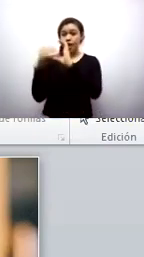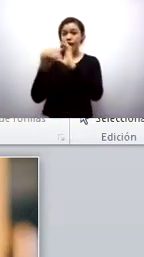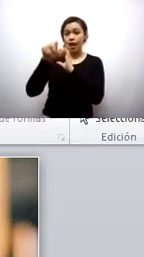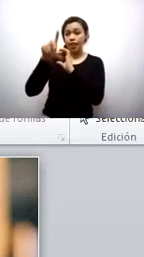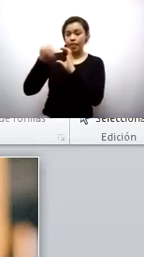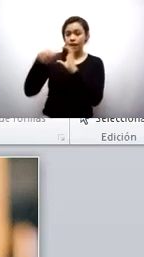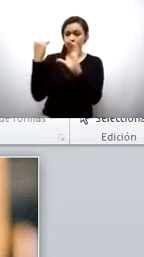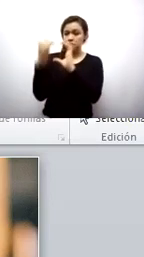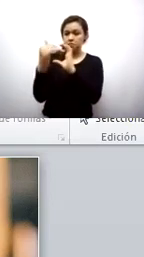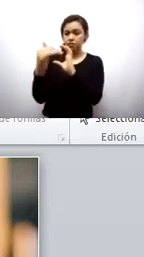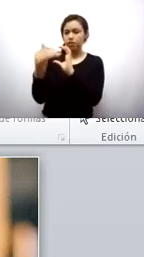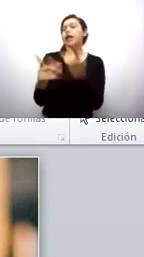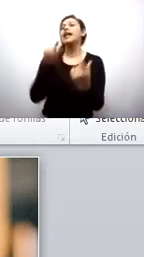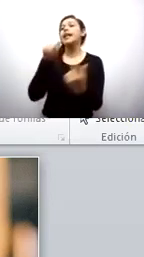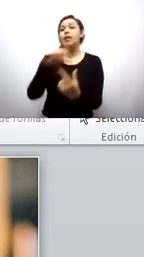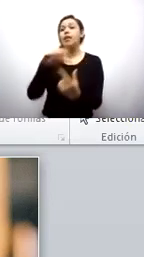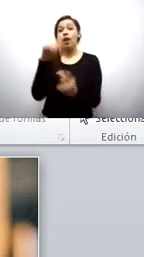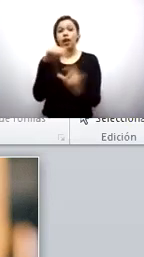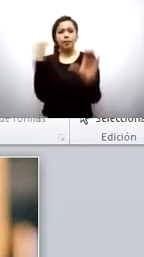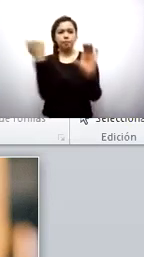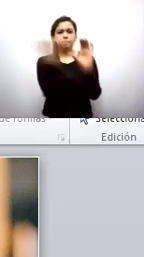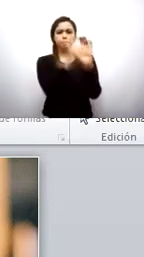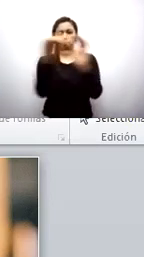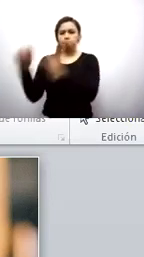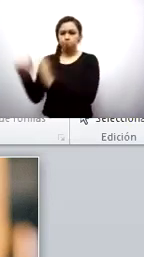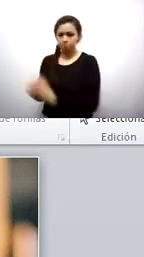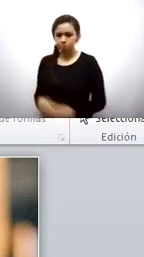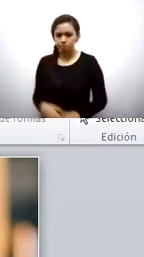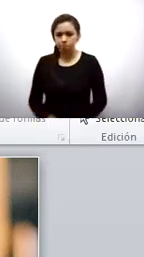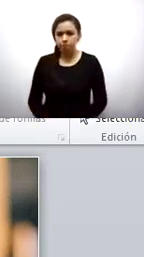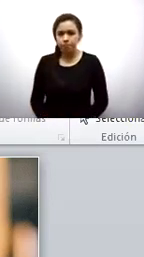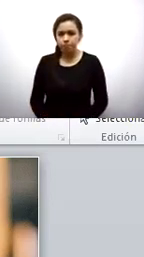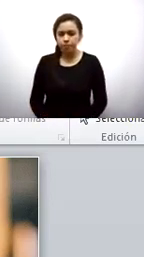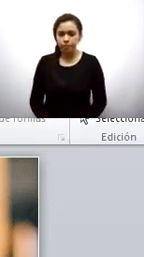Paredes y él me hace favor de enviárselos.